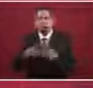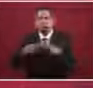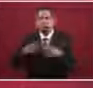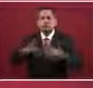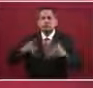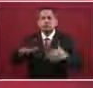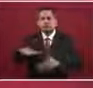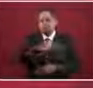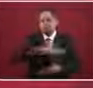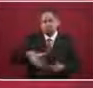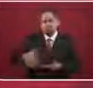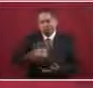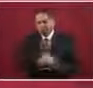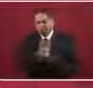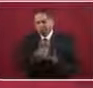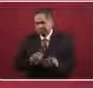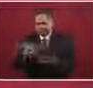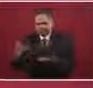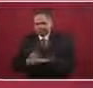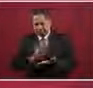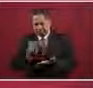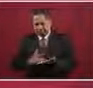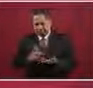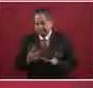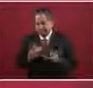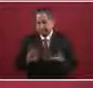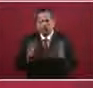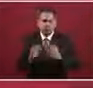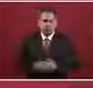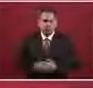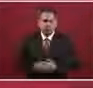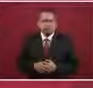mucho, la gente me apoya